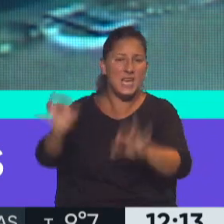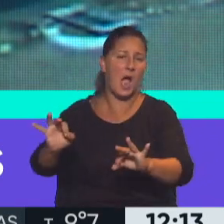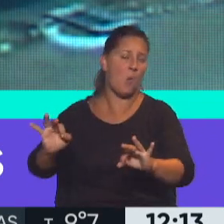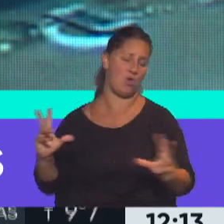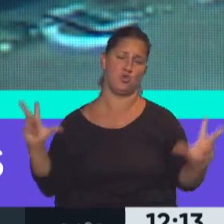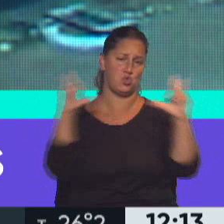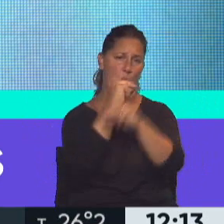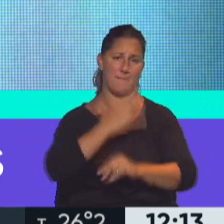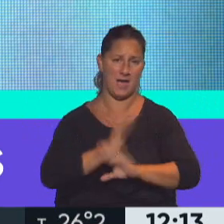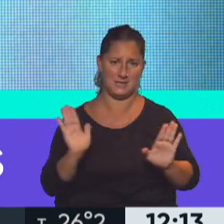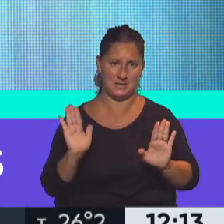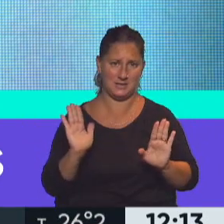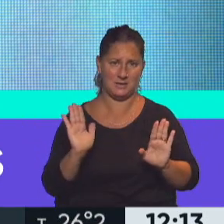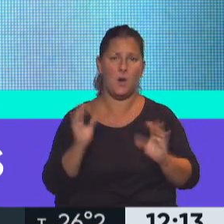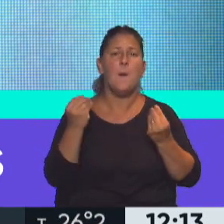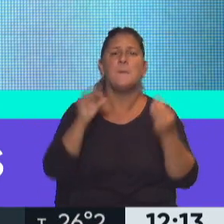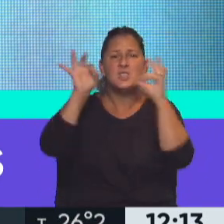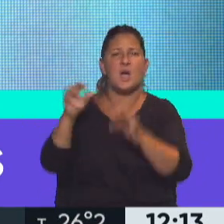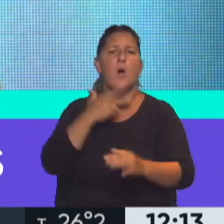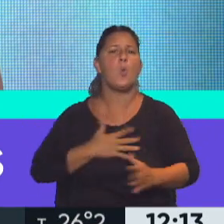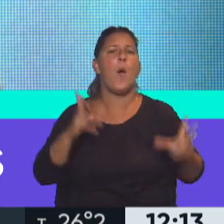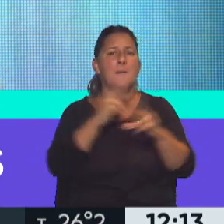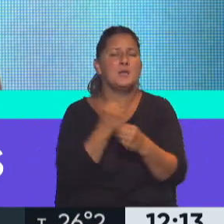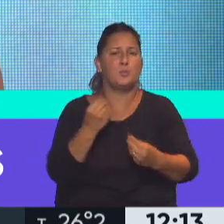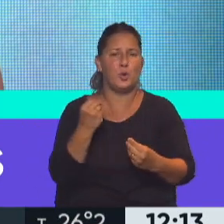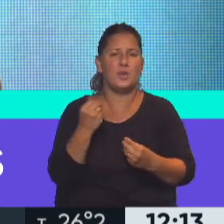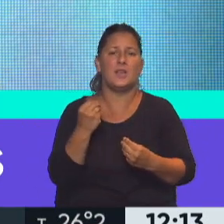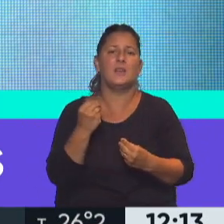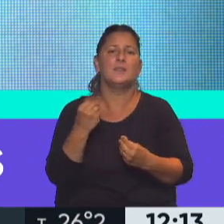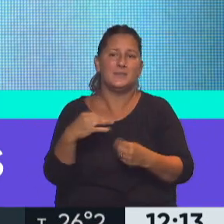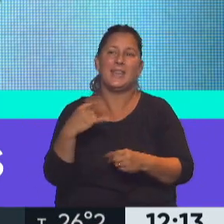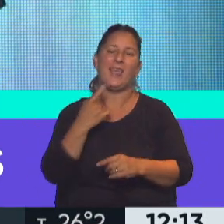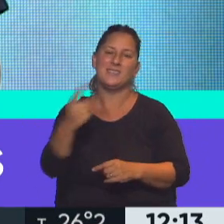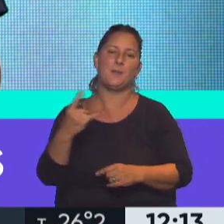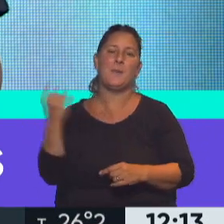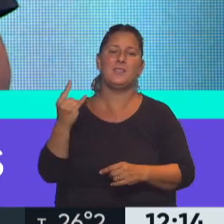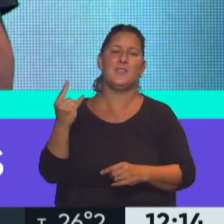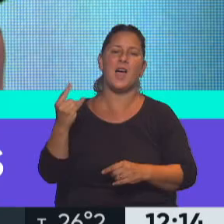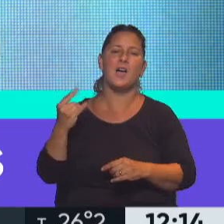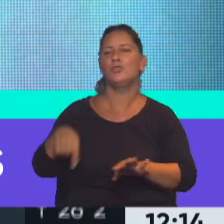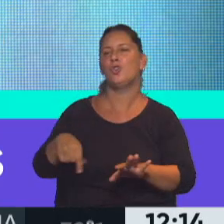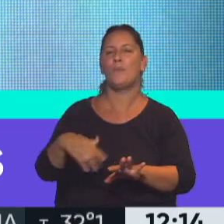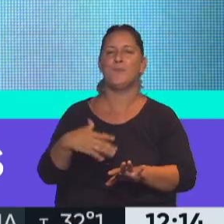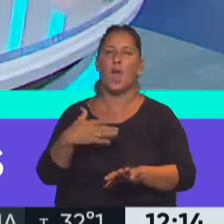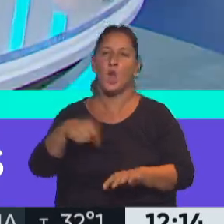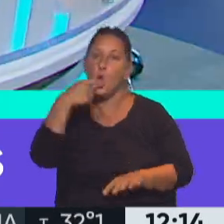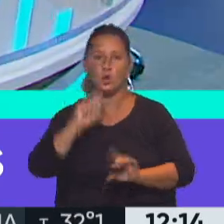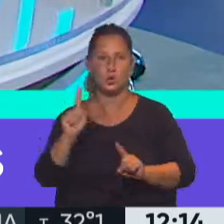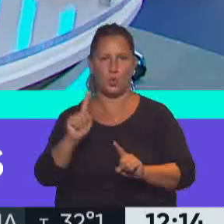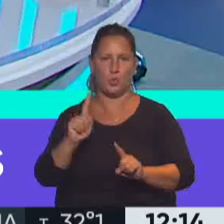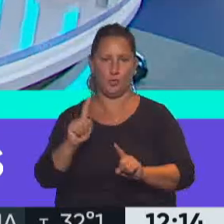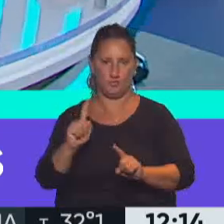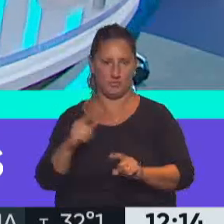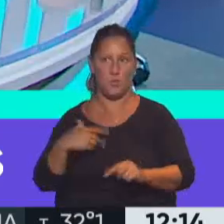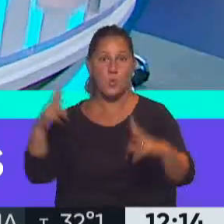el paciente llega estallado porque el paciente no puede ir porque tiene que mentir, tiene que decir yo no consumo. Entonces cuando no puede más... Bueno, justamente a ese